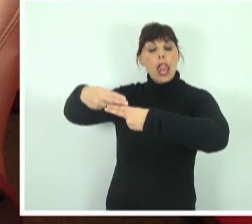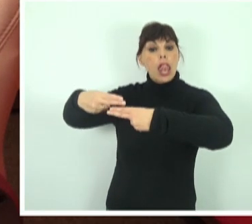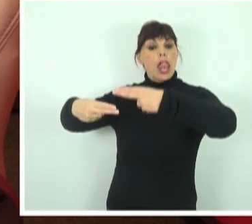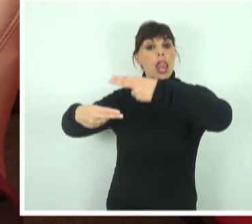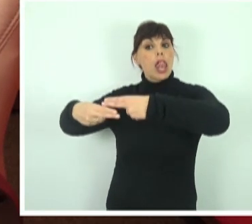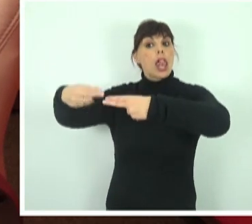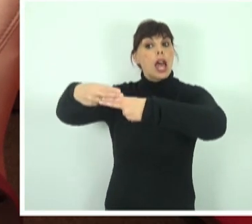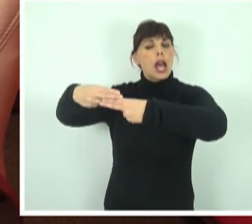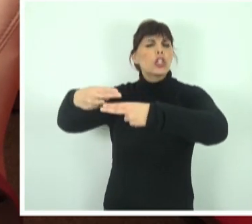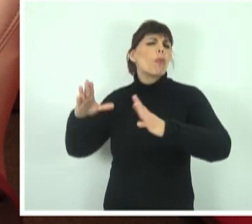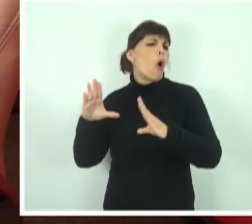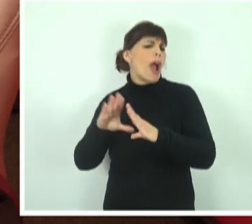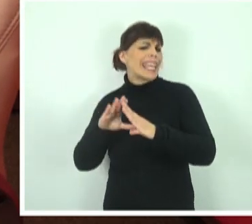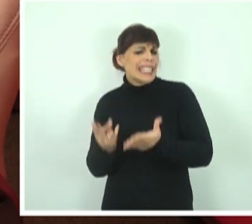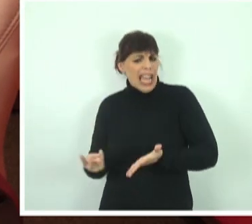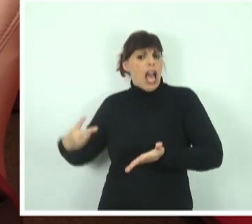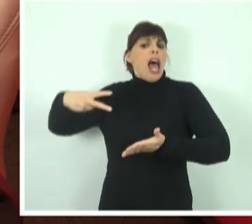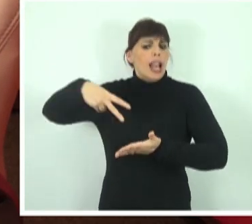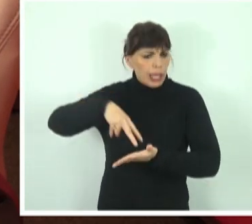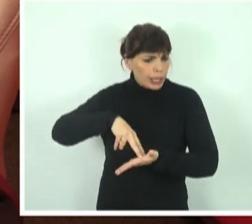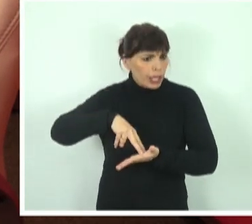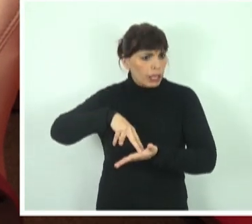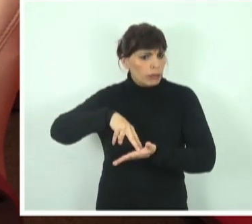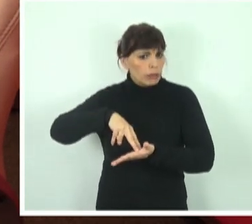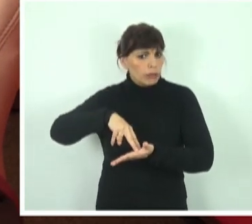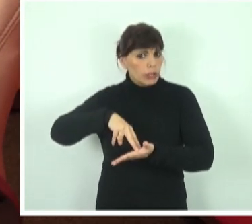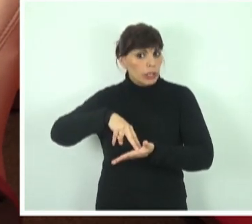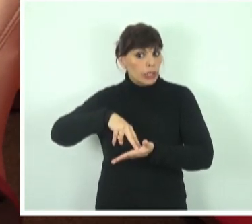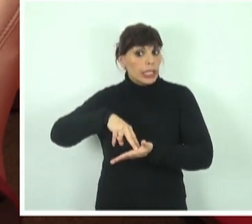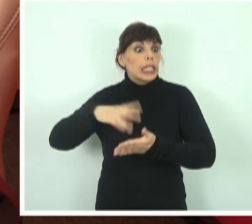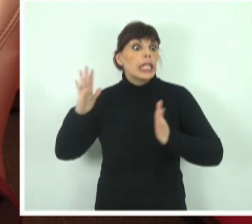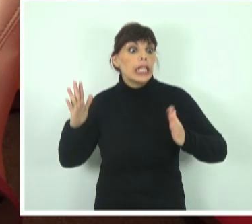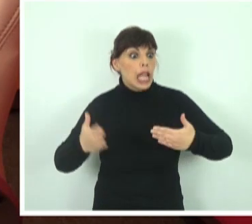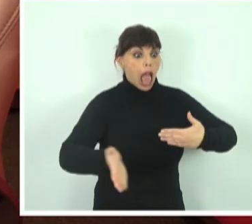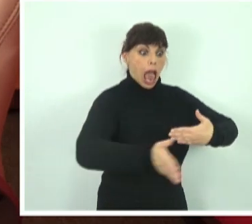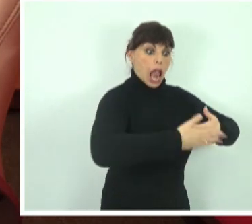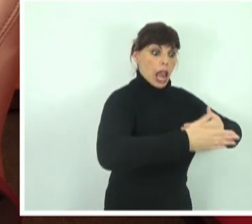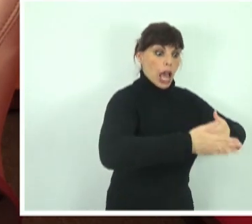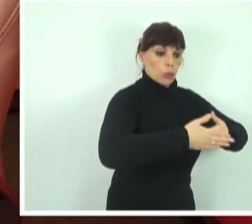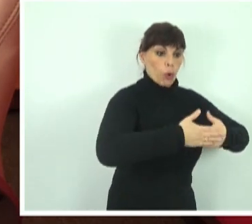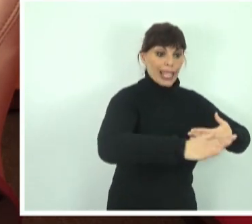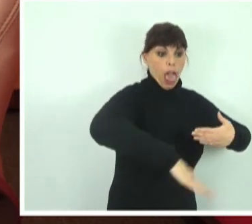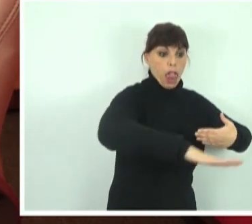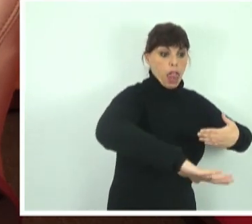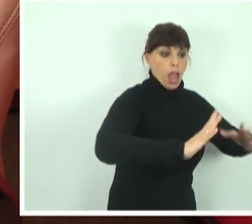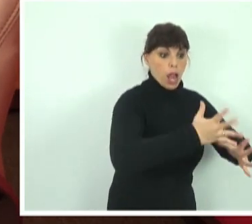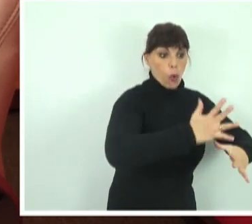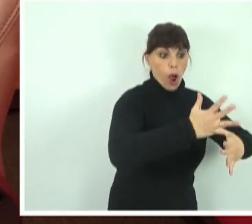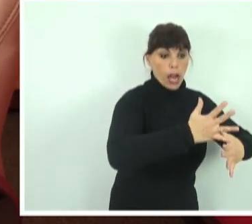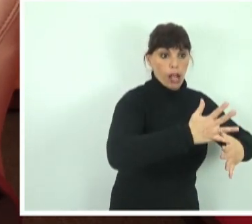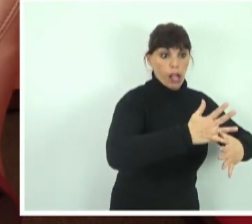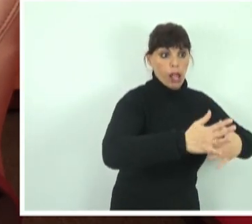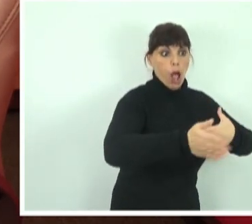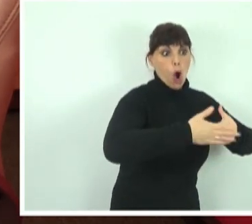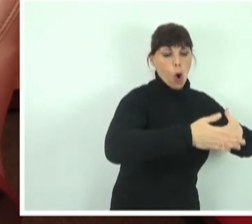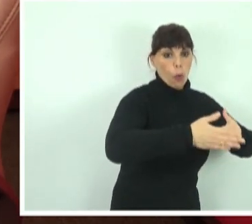cuando Él iba a levantar su iglesia, ni las puertas del Hades, de cualquier